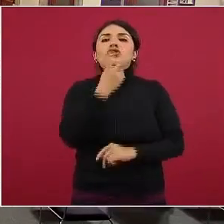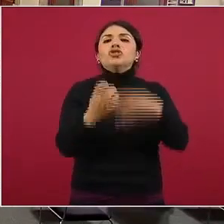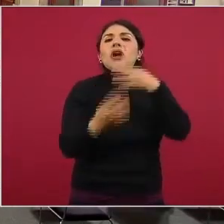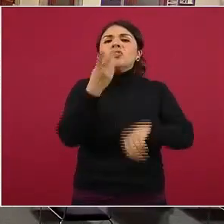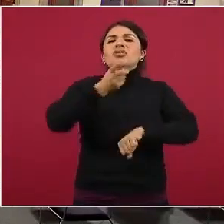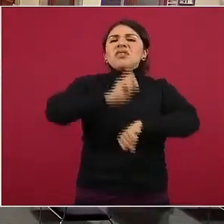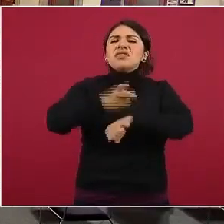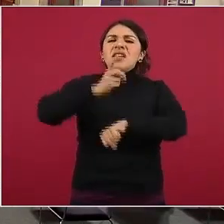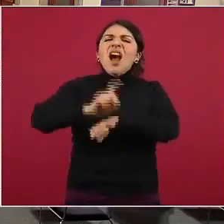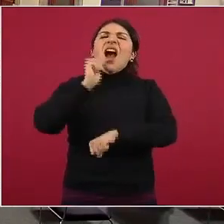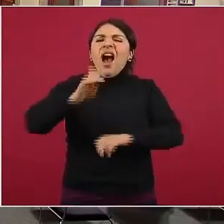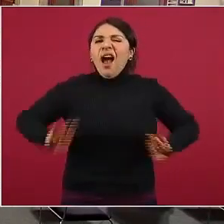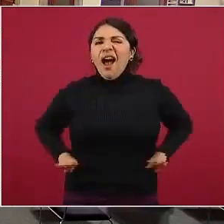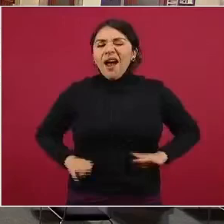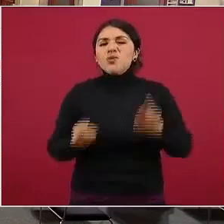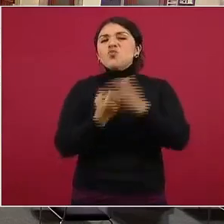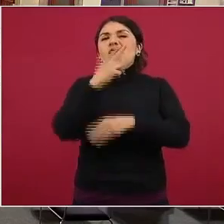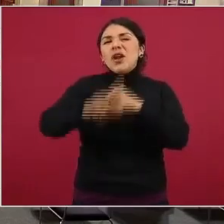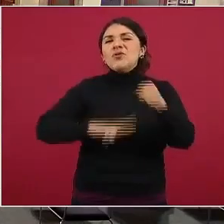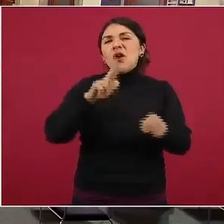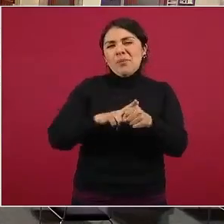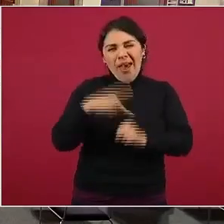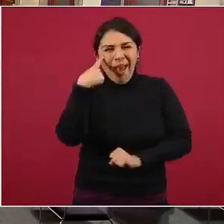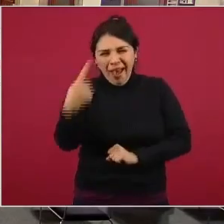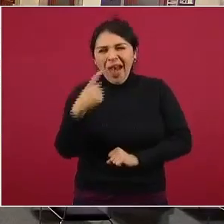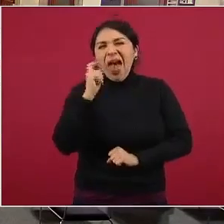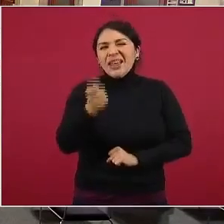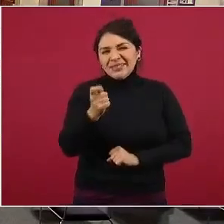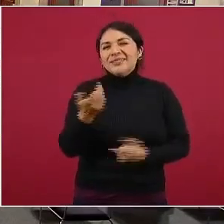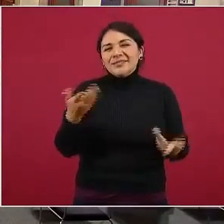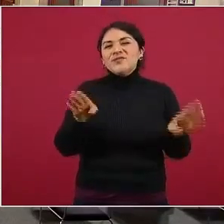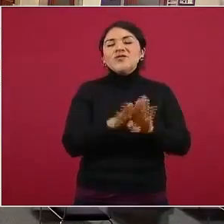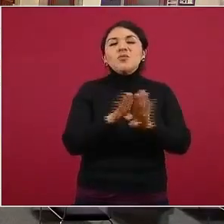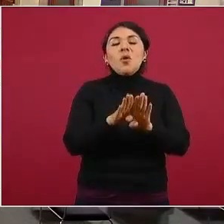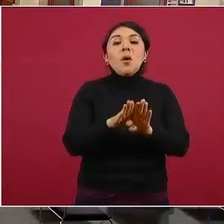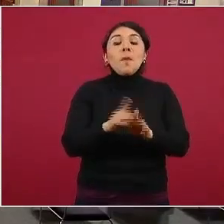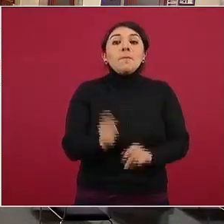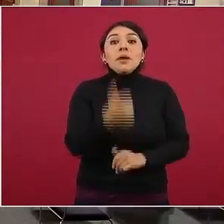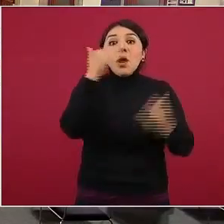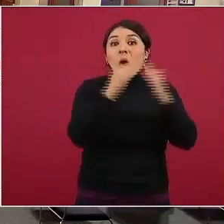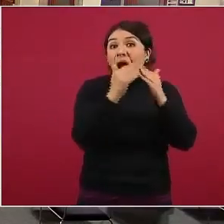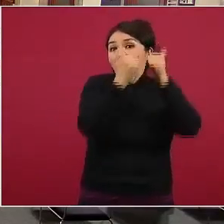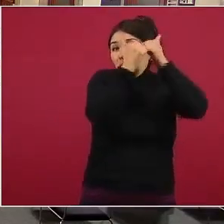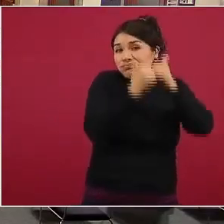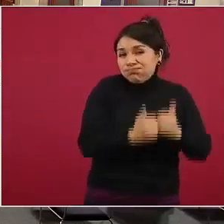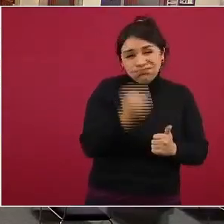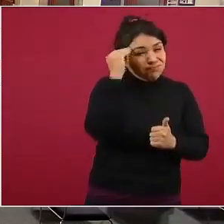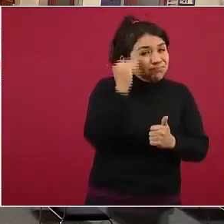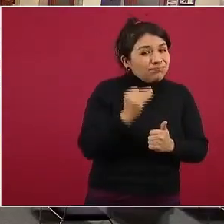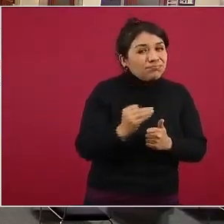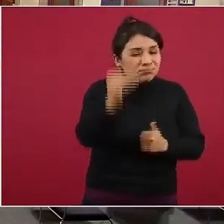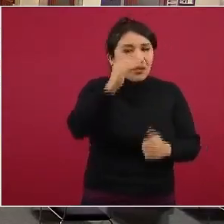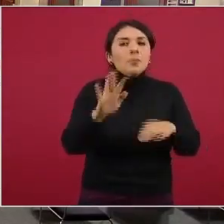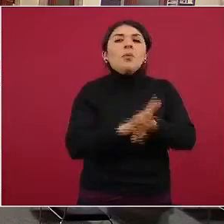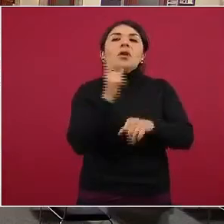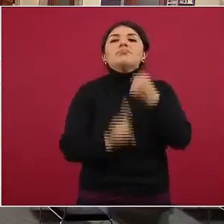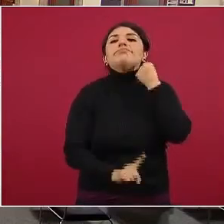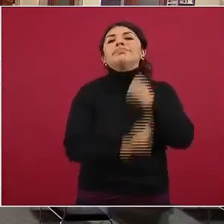de esta nueva normalidad caracterizada posterior a la jornada nacional por